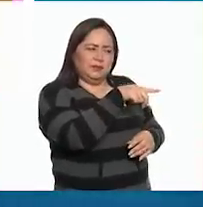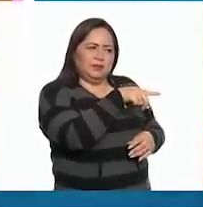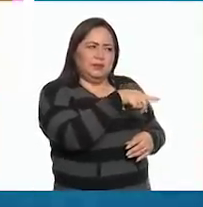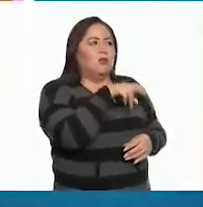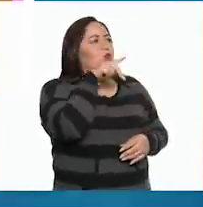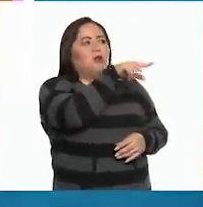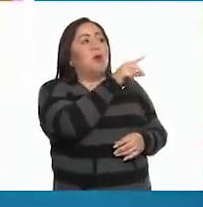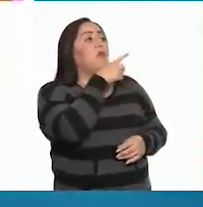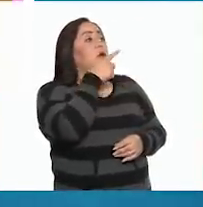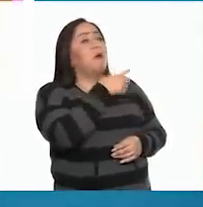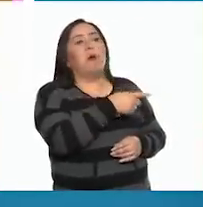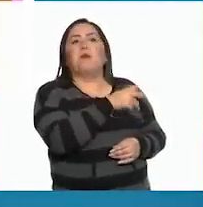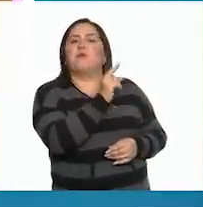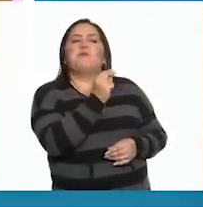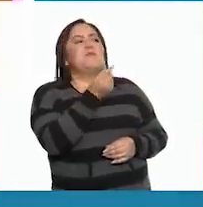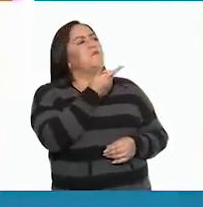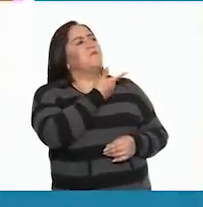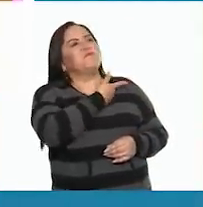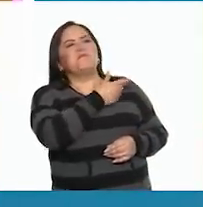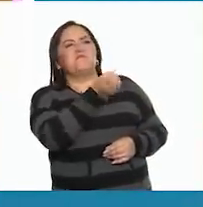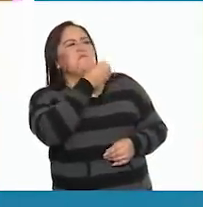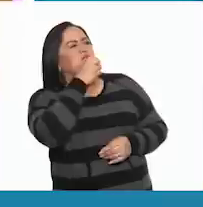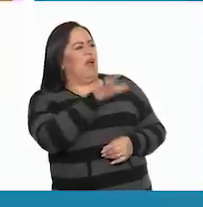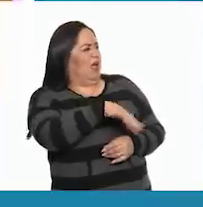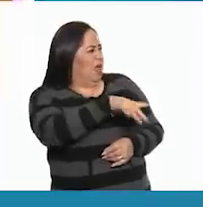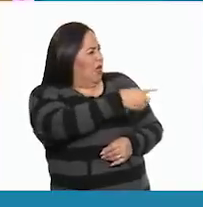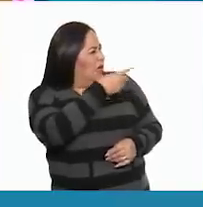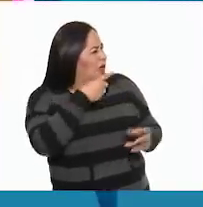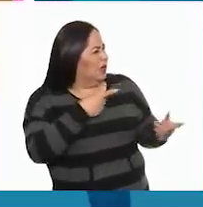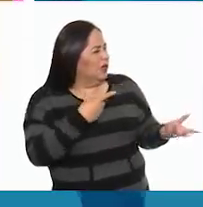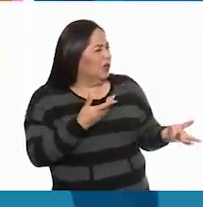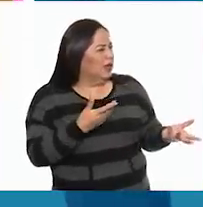¿No dijo que no le había parecido tan divertida?